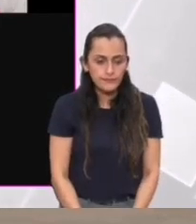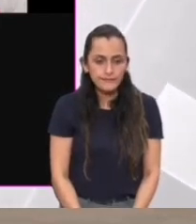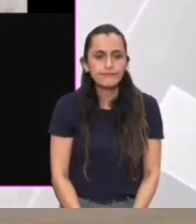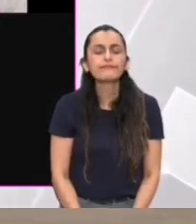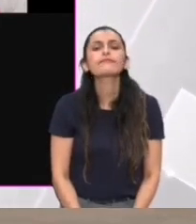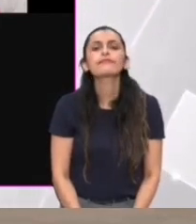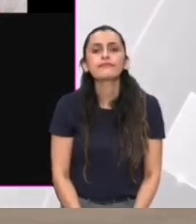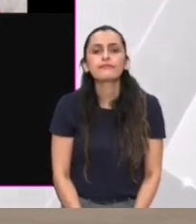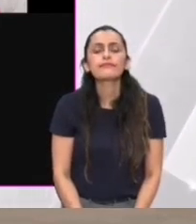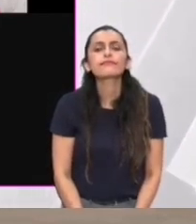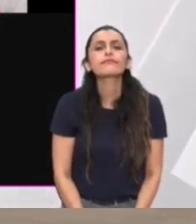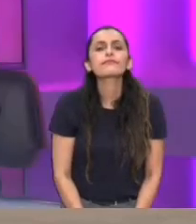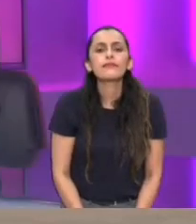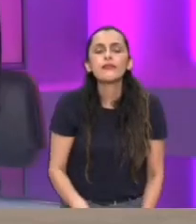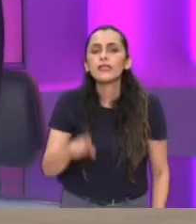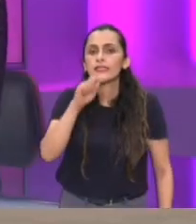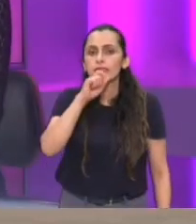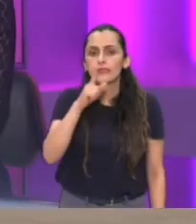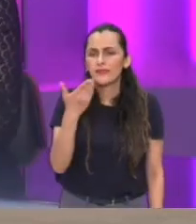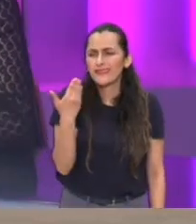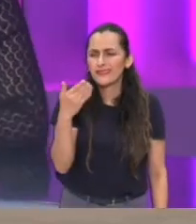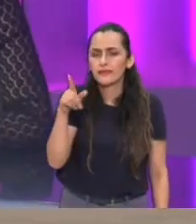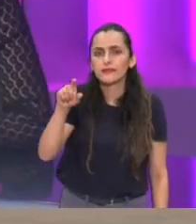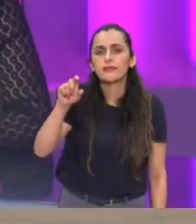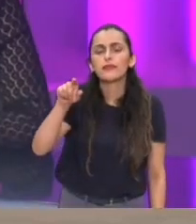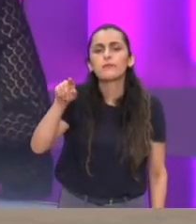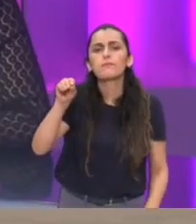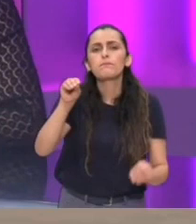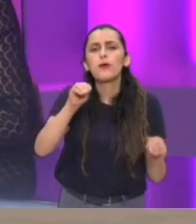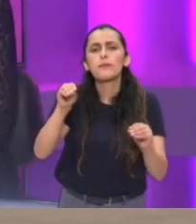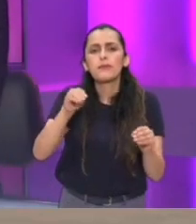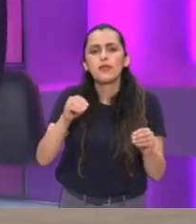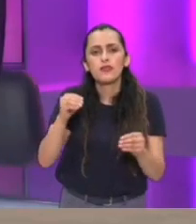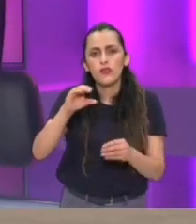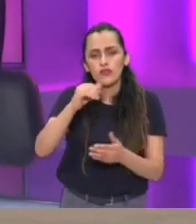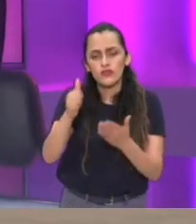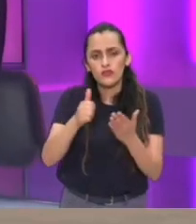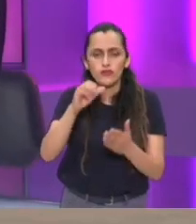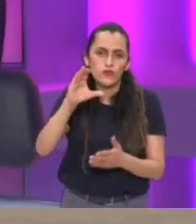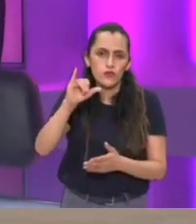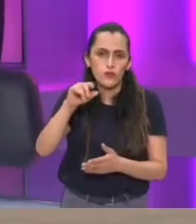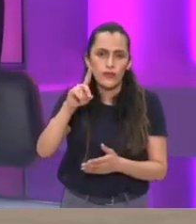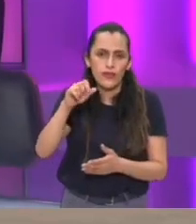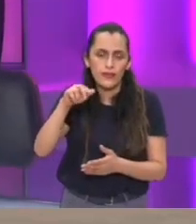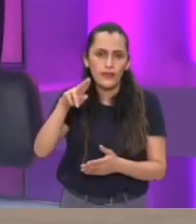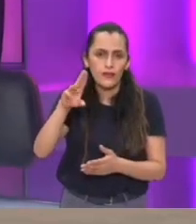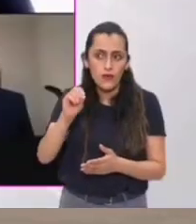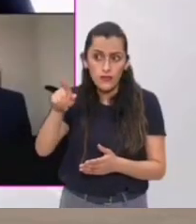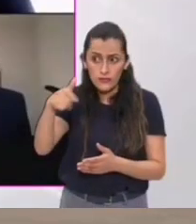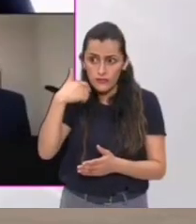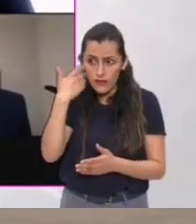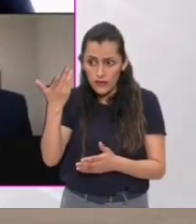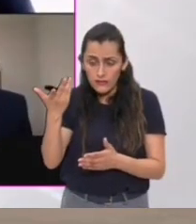También nos había pedido réplica Salomón Chetorivsky de Movimiento Ciudadano. Hasta por 30 segundos, por favor, candidato a diputado.